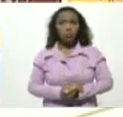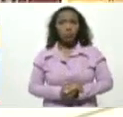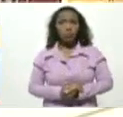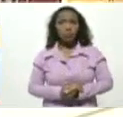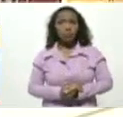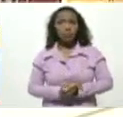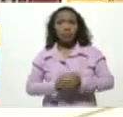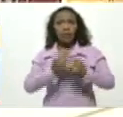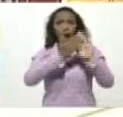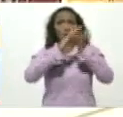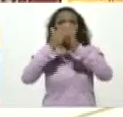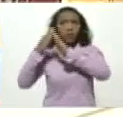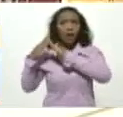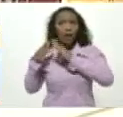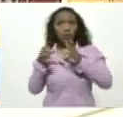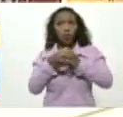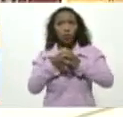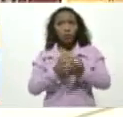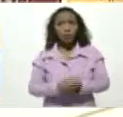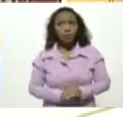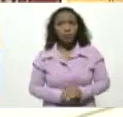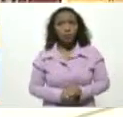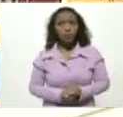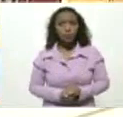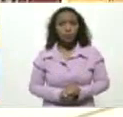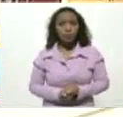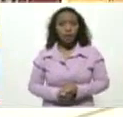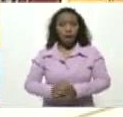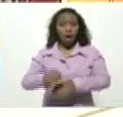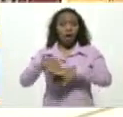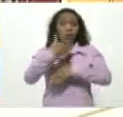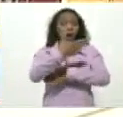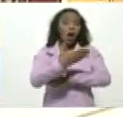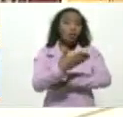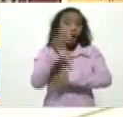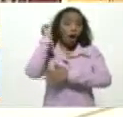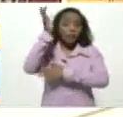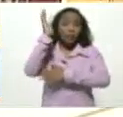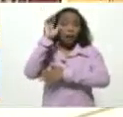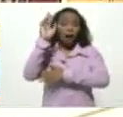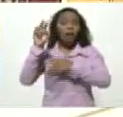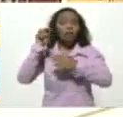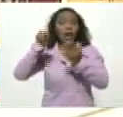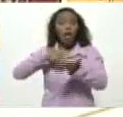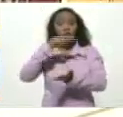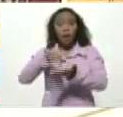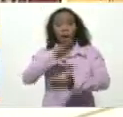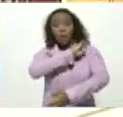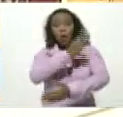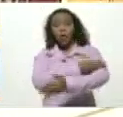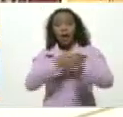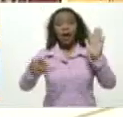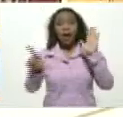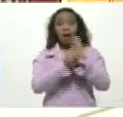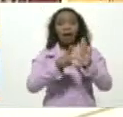las comunas. Y cuando la Asamblea Nacional, poder legislativo del país,